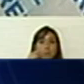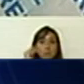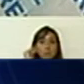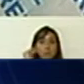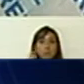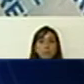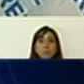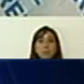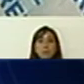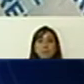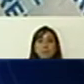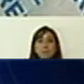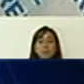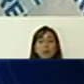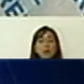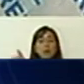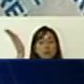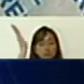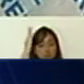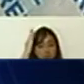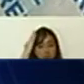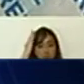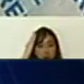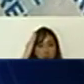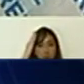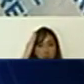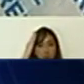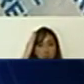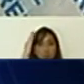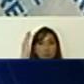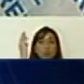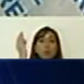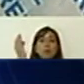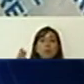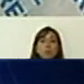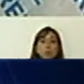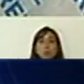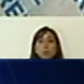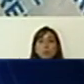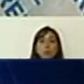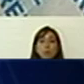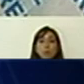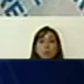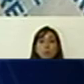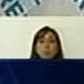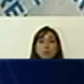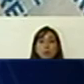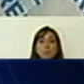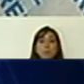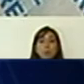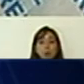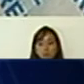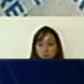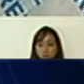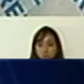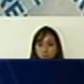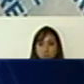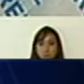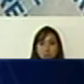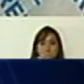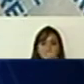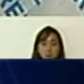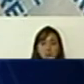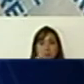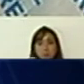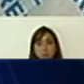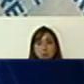Considerando que la Sala Constitucional del Tribunal Supremo de Justicia, mediante decisión número 0039 de fecha 14 de